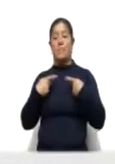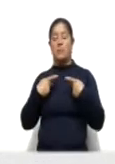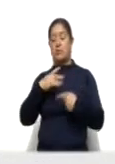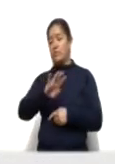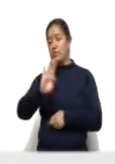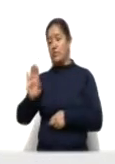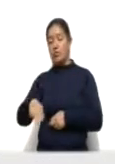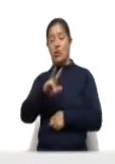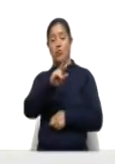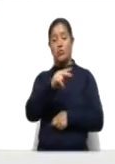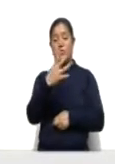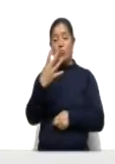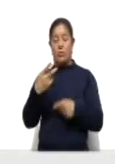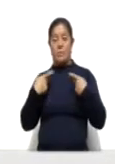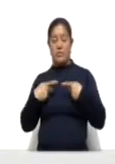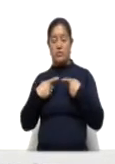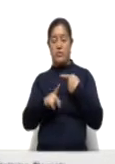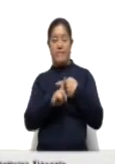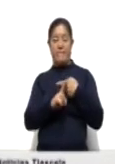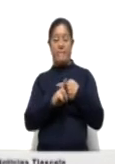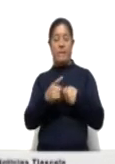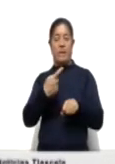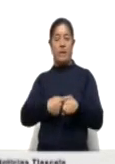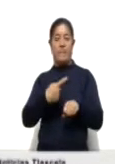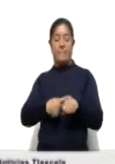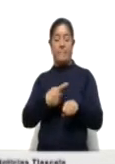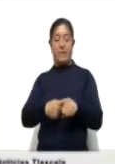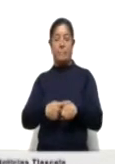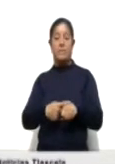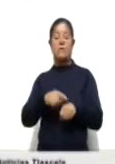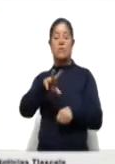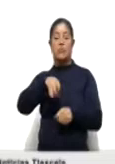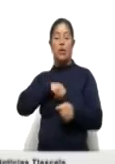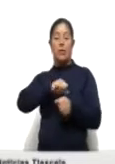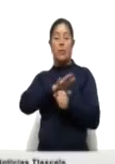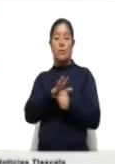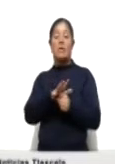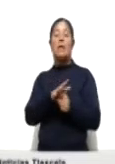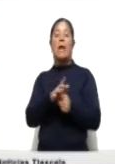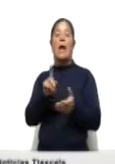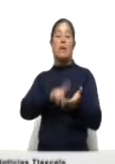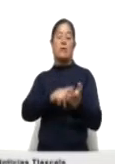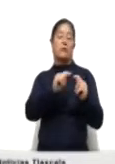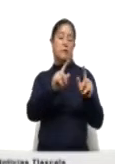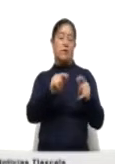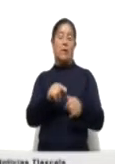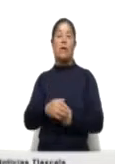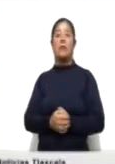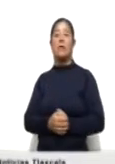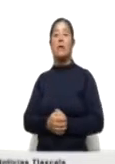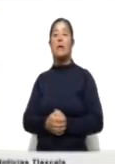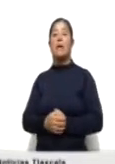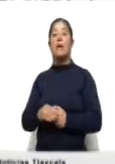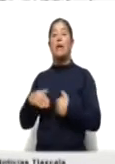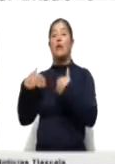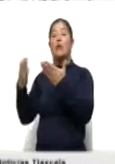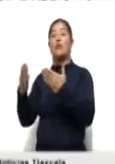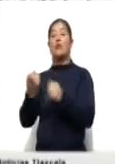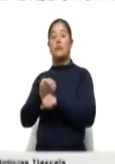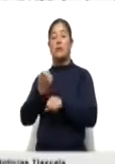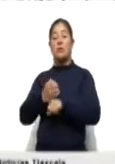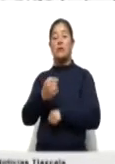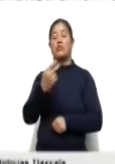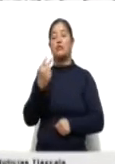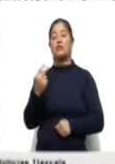y 84 casos positivos de COVID-19 de tlaxcaltecas identificados en el estado y 12 en otras entidades. De esta